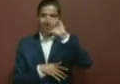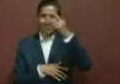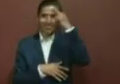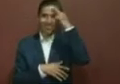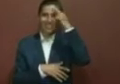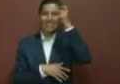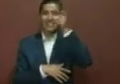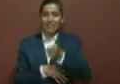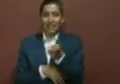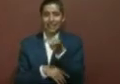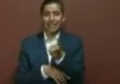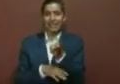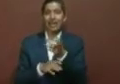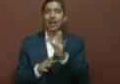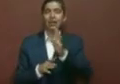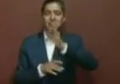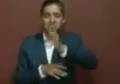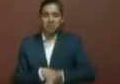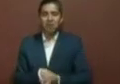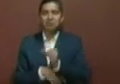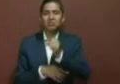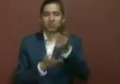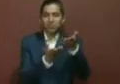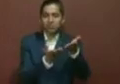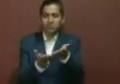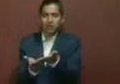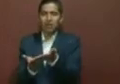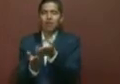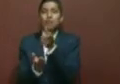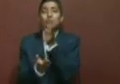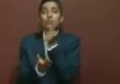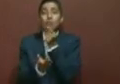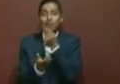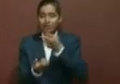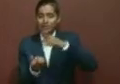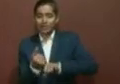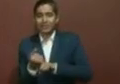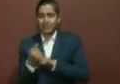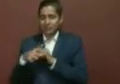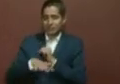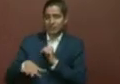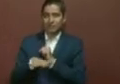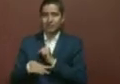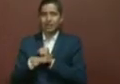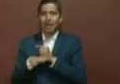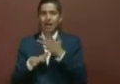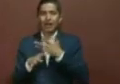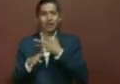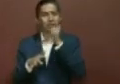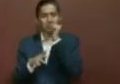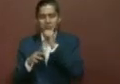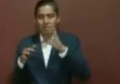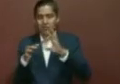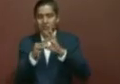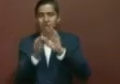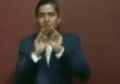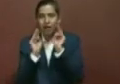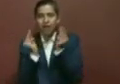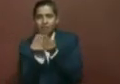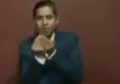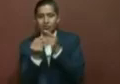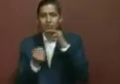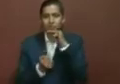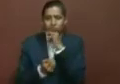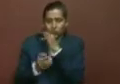de entrada fue esa, o sea, permitir que los elementos de la policía estuvieran coludidos con el crimen